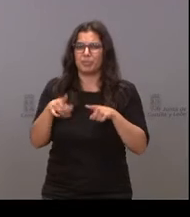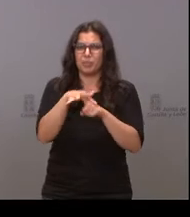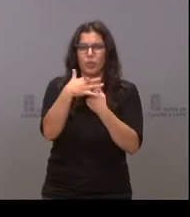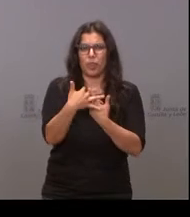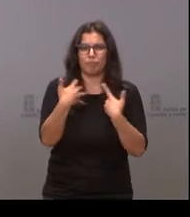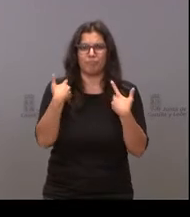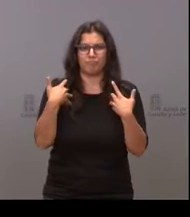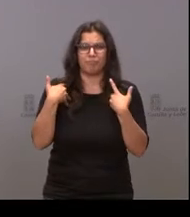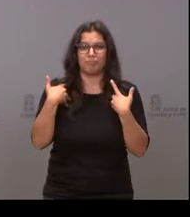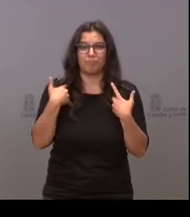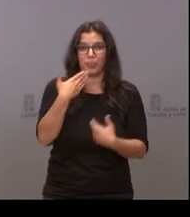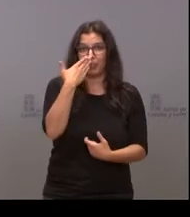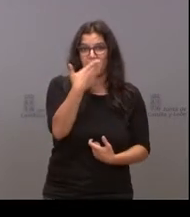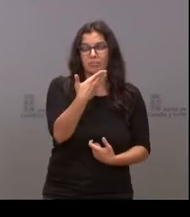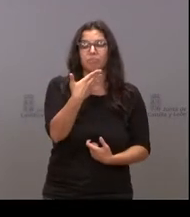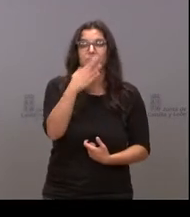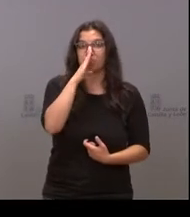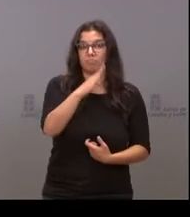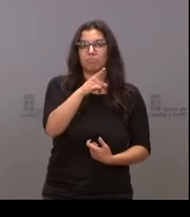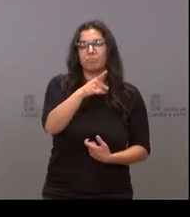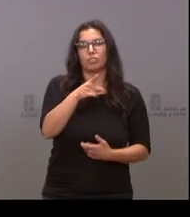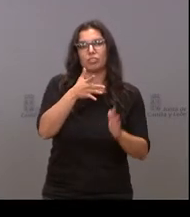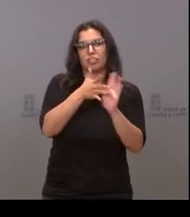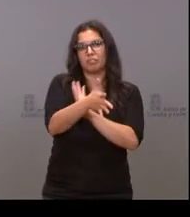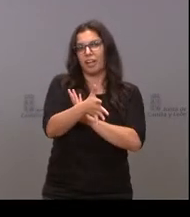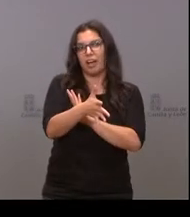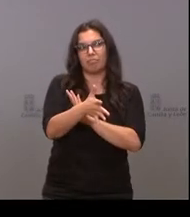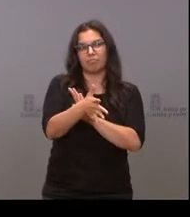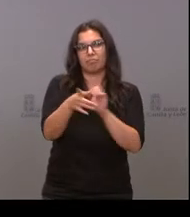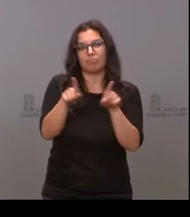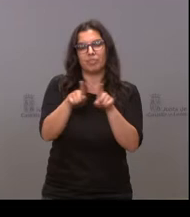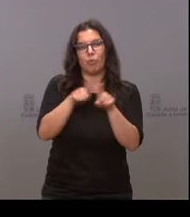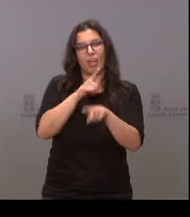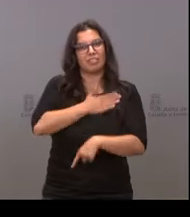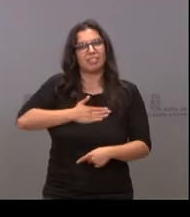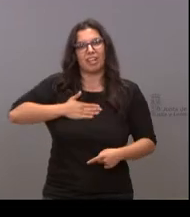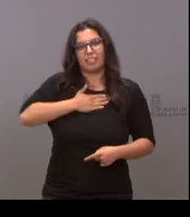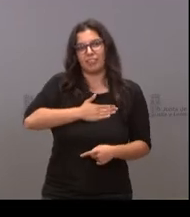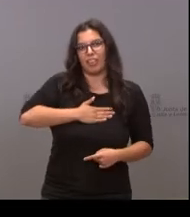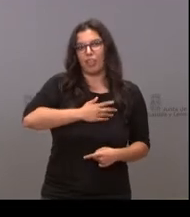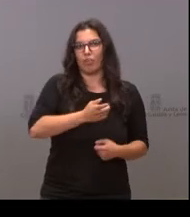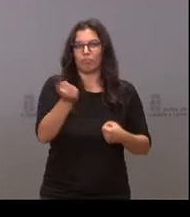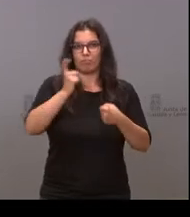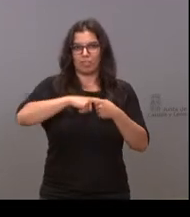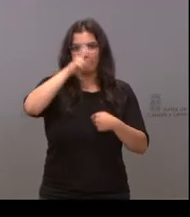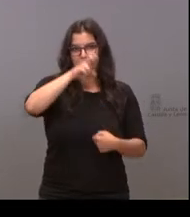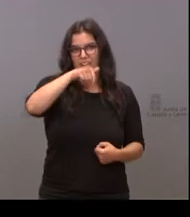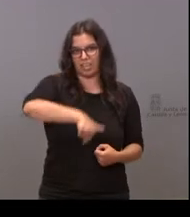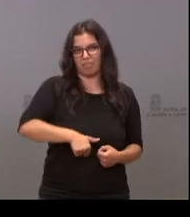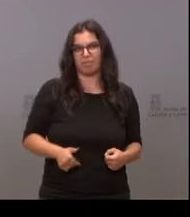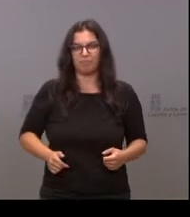mano es un auténtico satisfacción tenerle hoy aquí